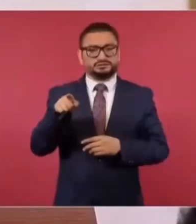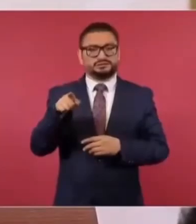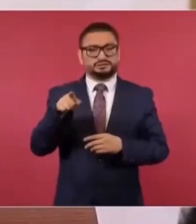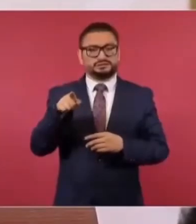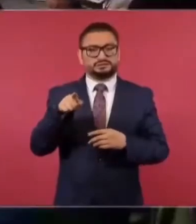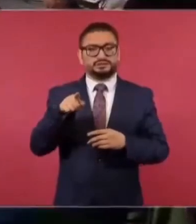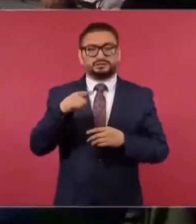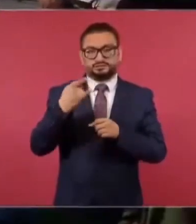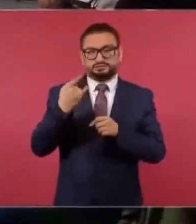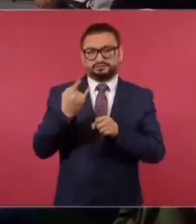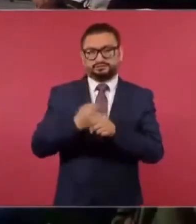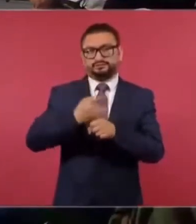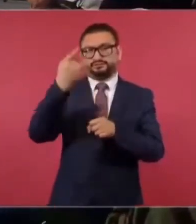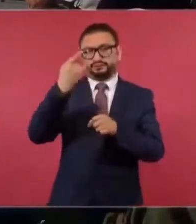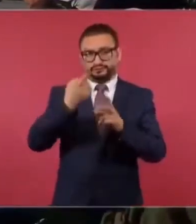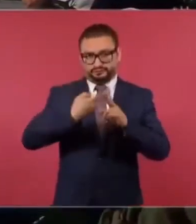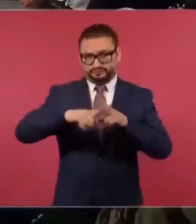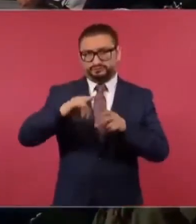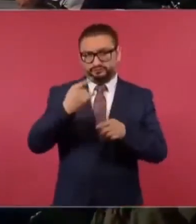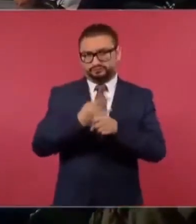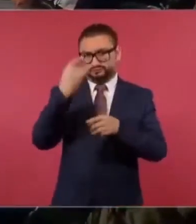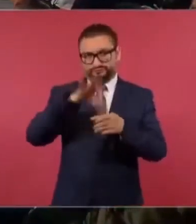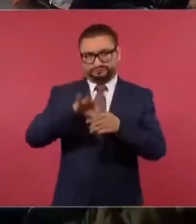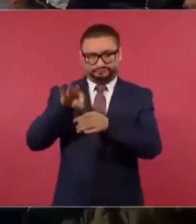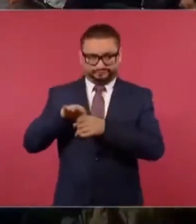con un fraude electoral,